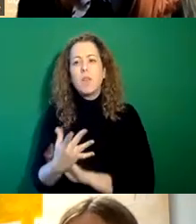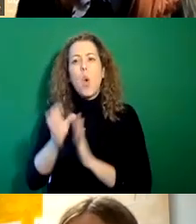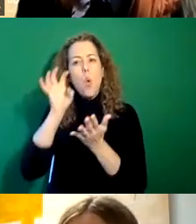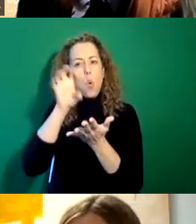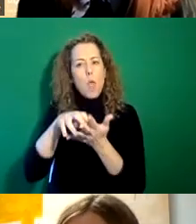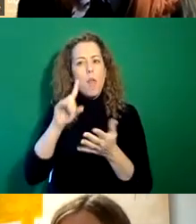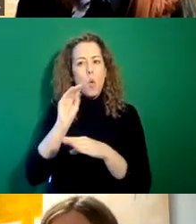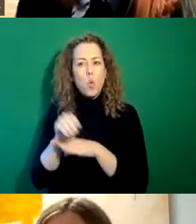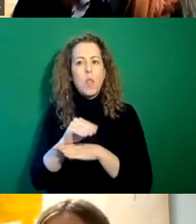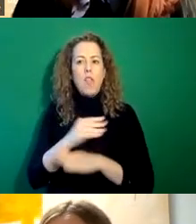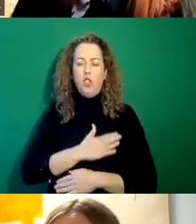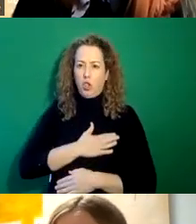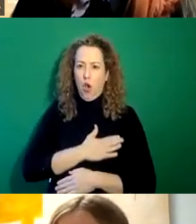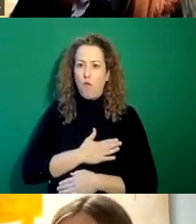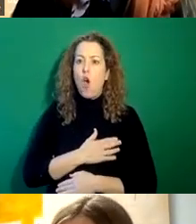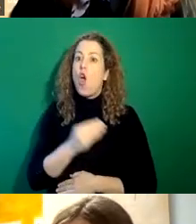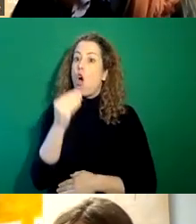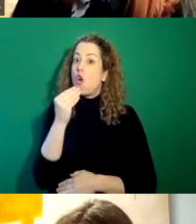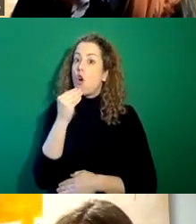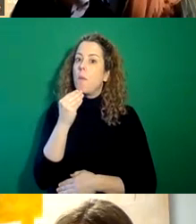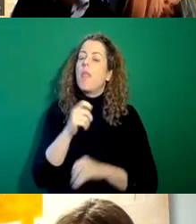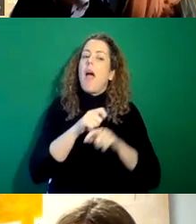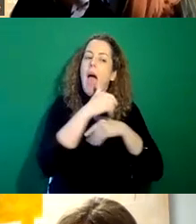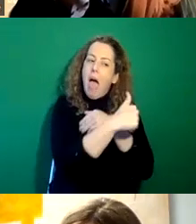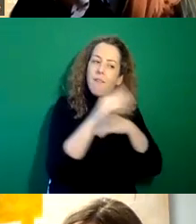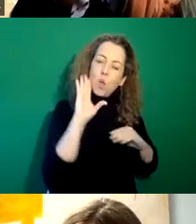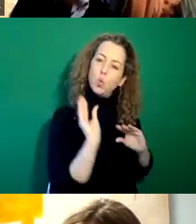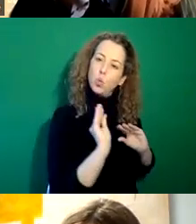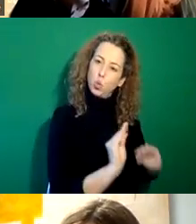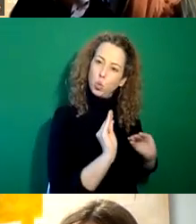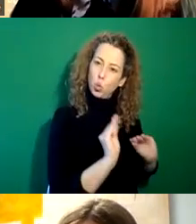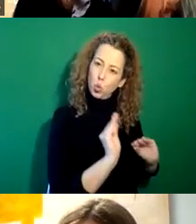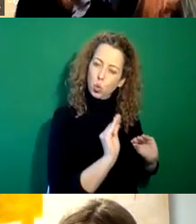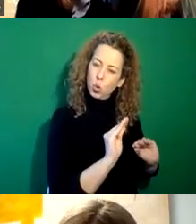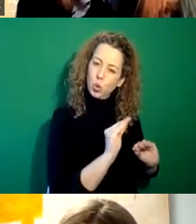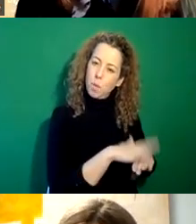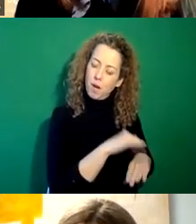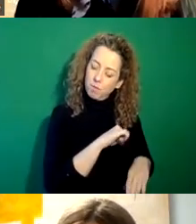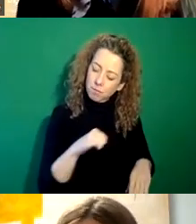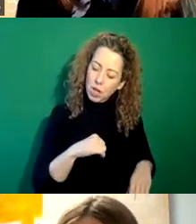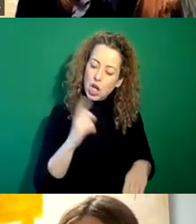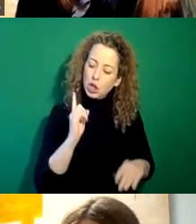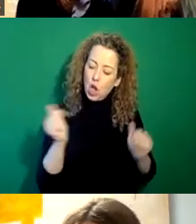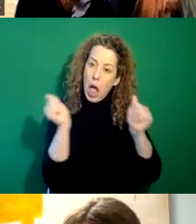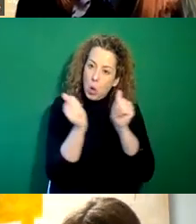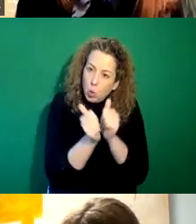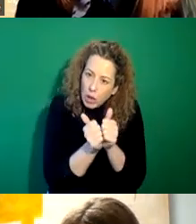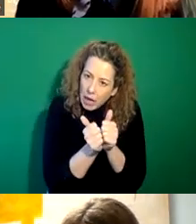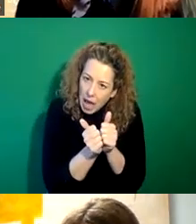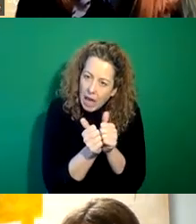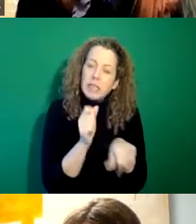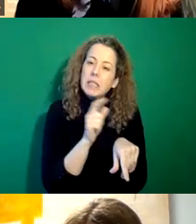y confort y las ingestas se hacen en las habitaciones para estos residentes. Están solo con el auxiliar que dedica el